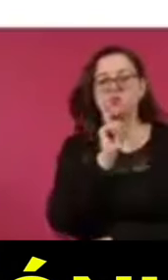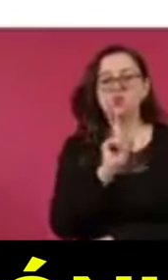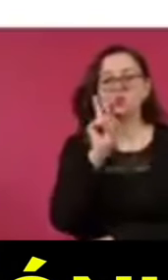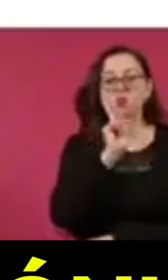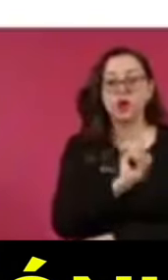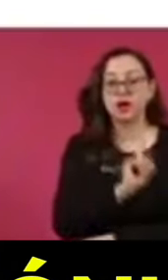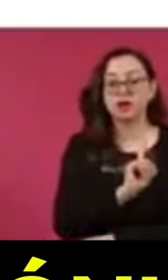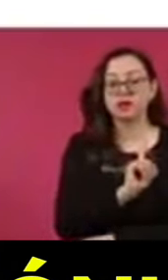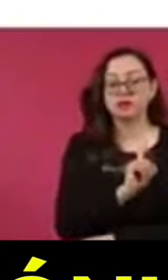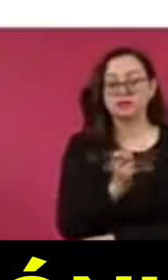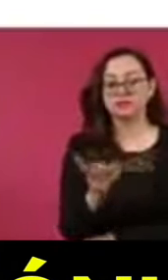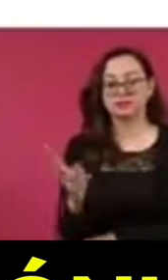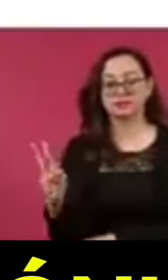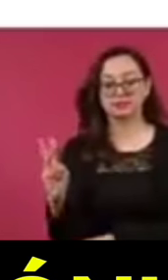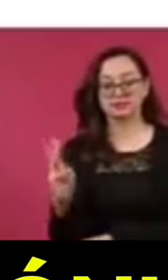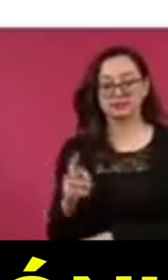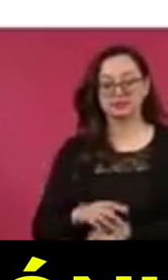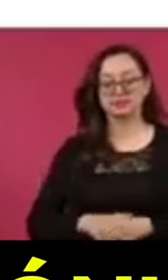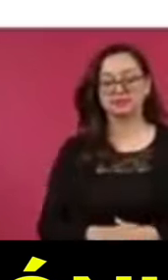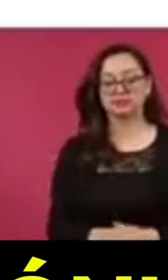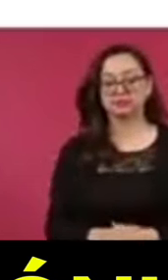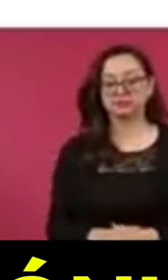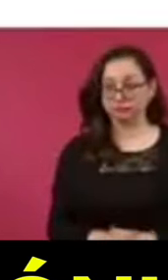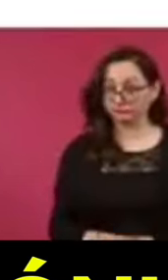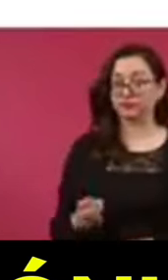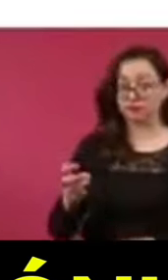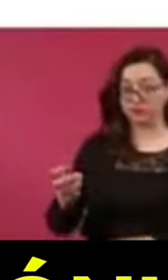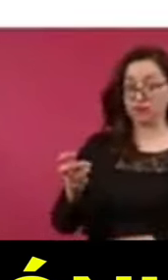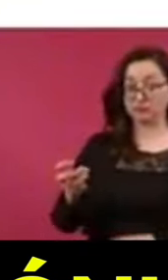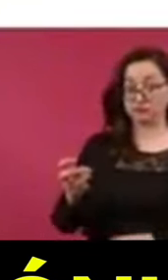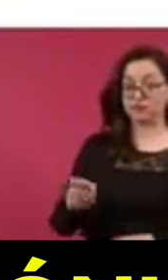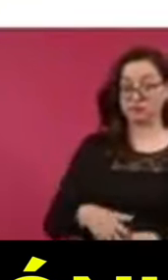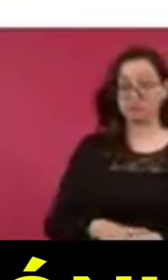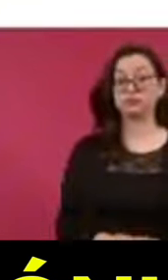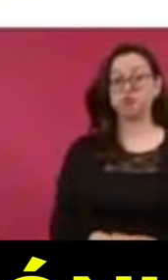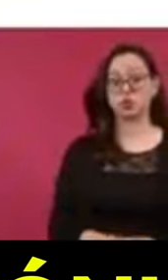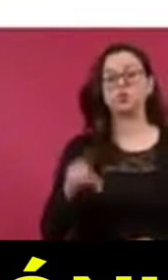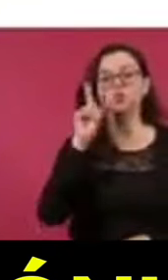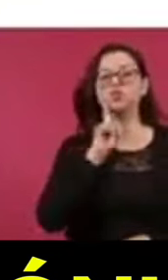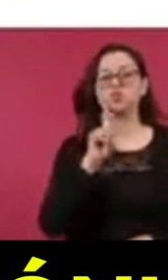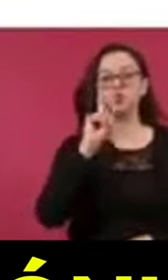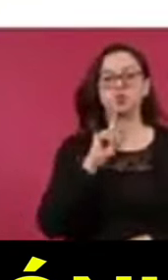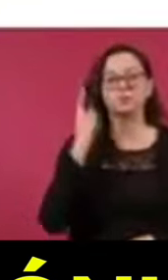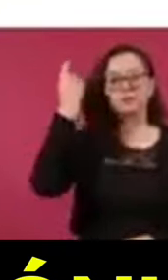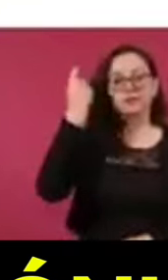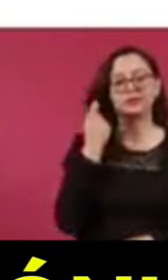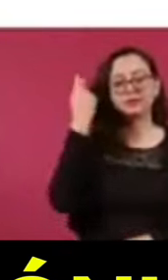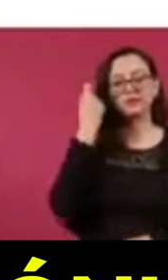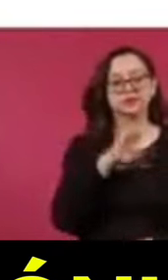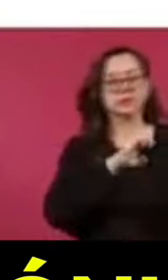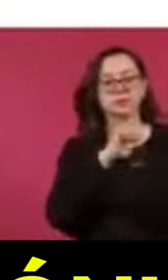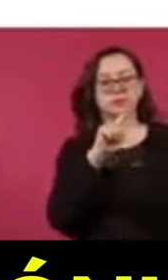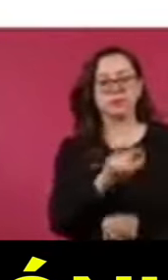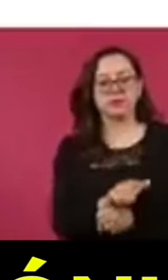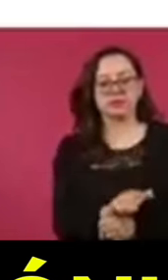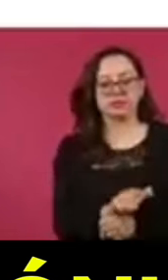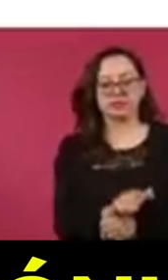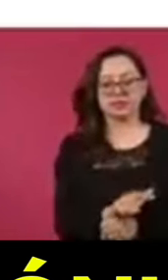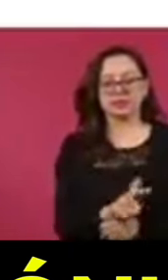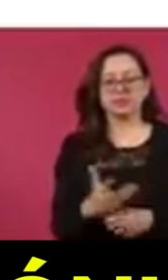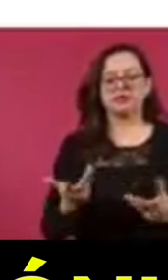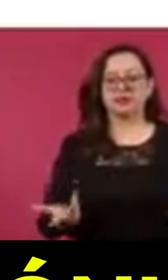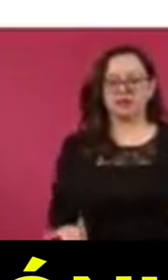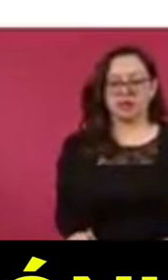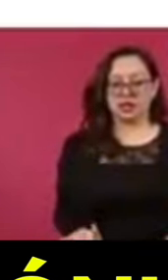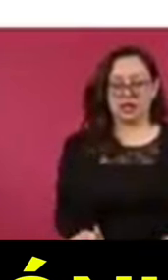¿Eh? A eso, eso. Entonces, es que estas son iniciativas, esto es lo que